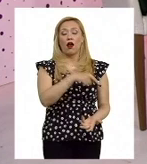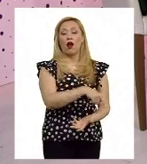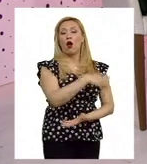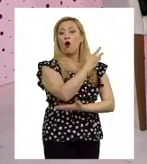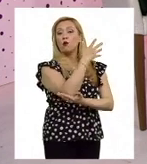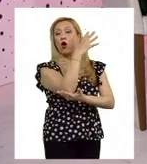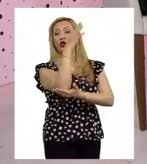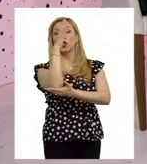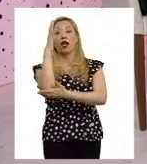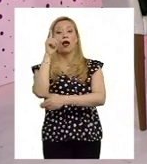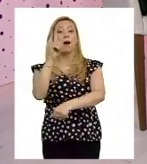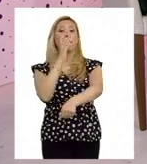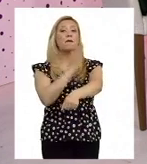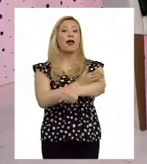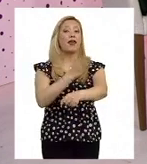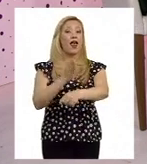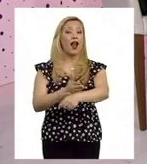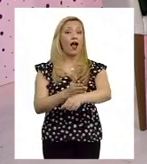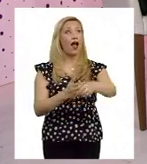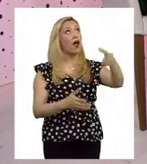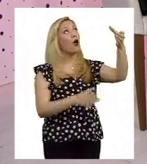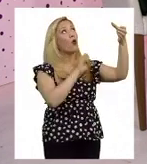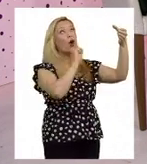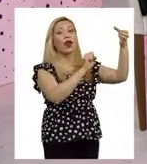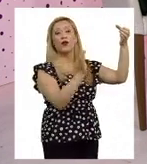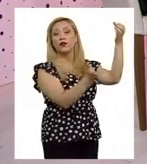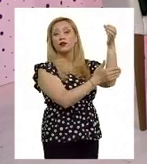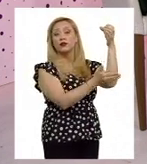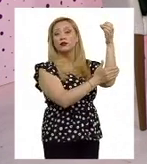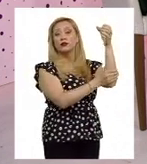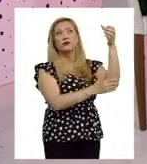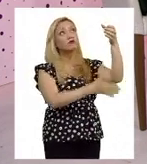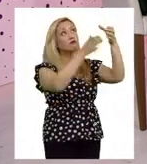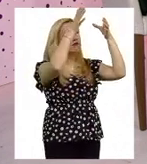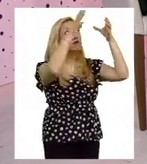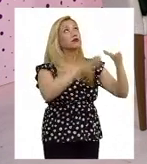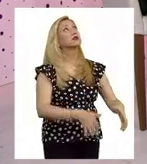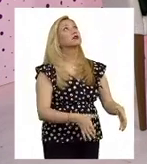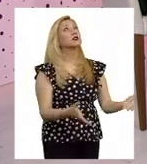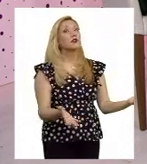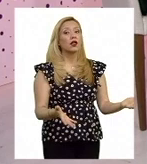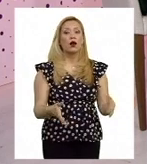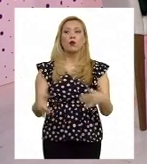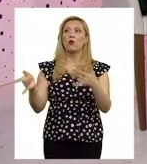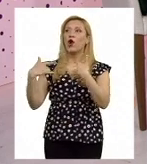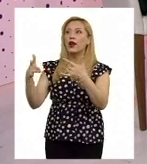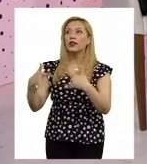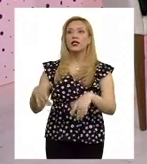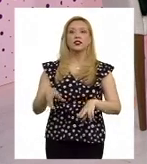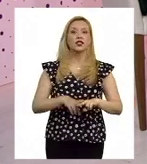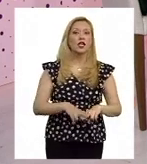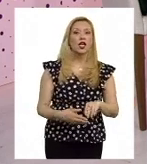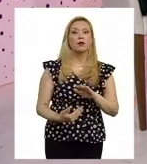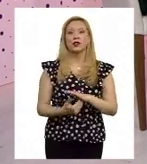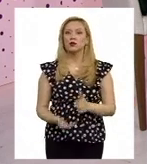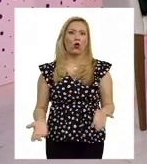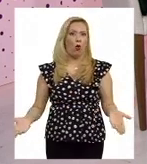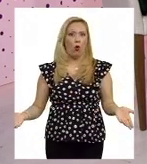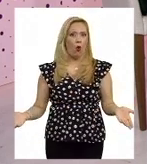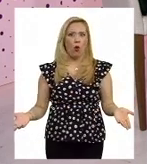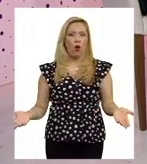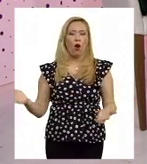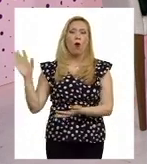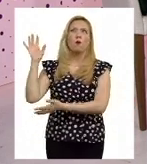una materia prima que se llama madera y que nos sirve para hacer muebles y puertas. Los bosques,